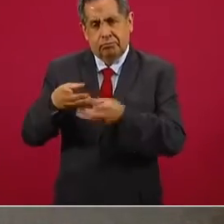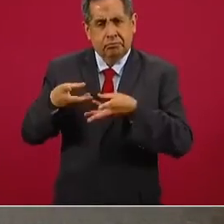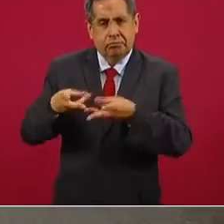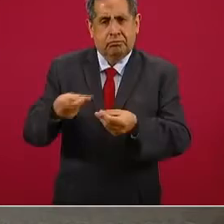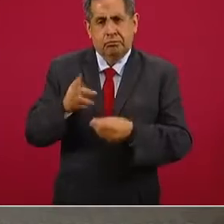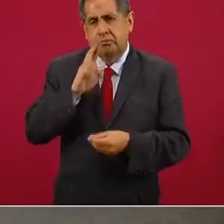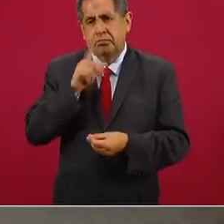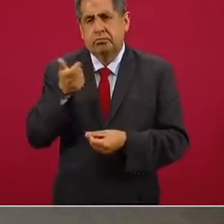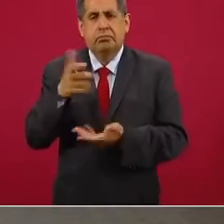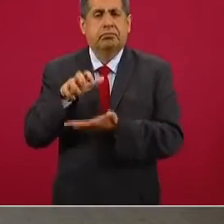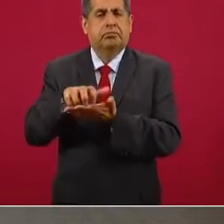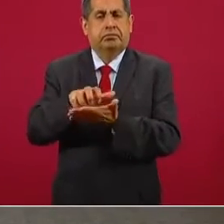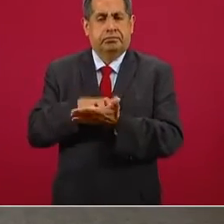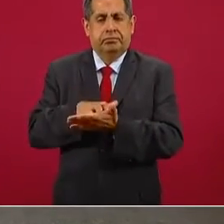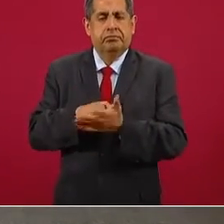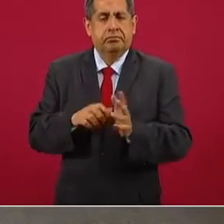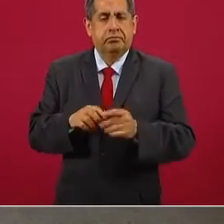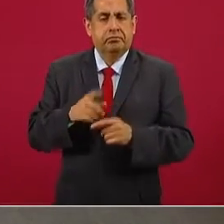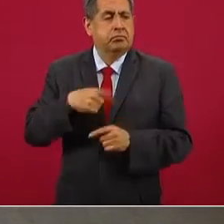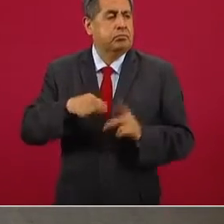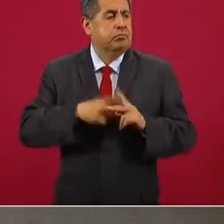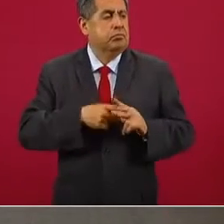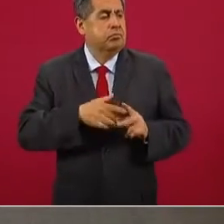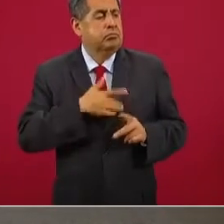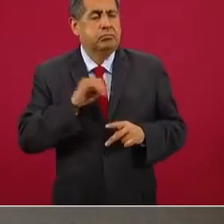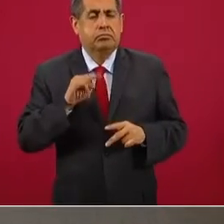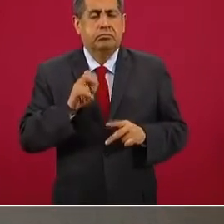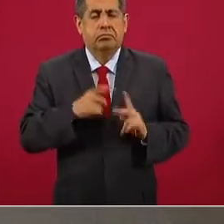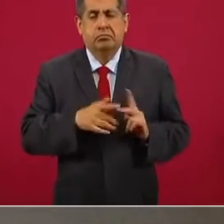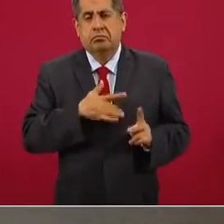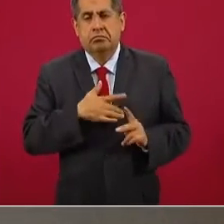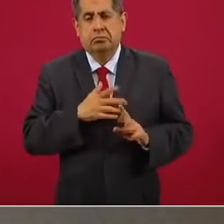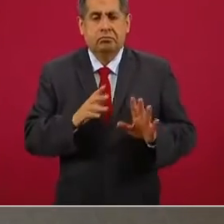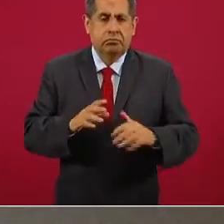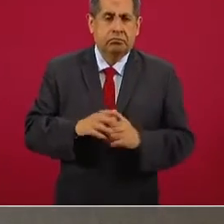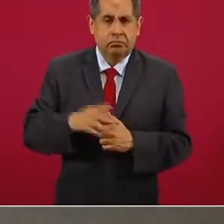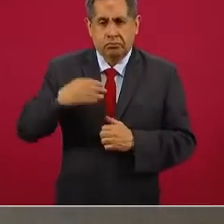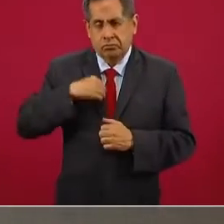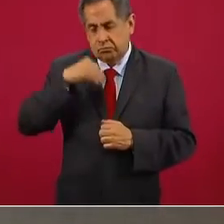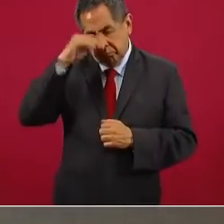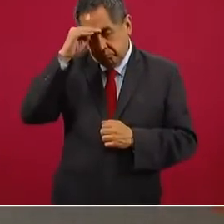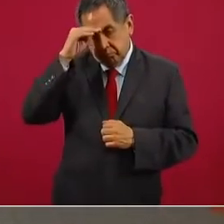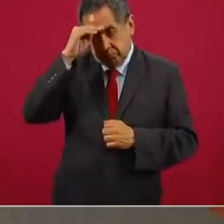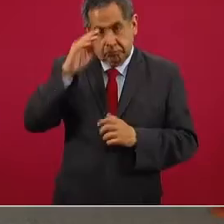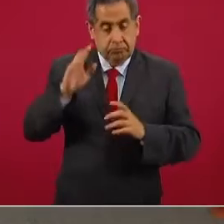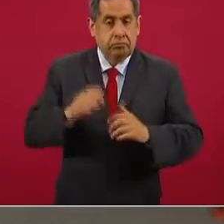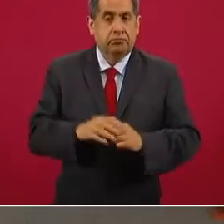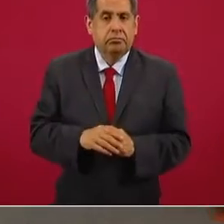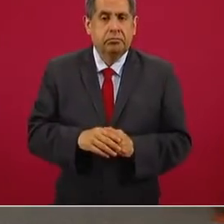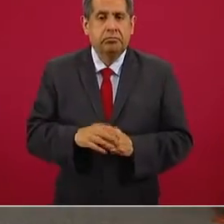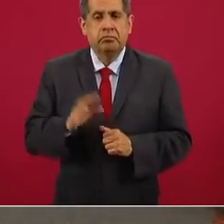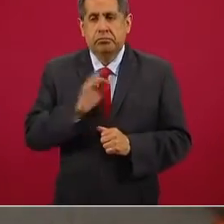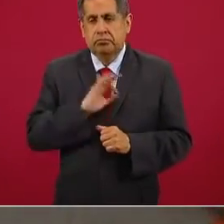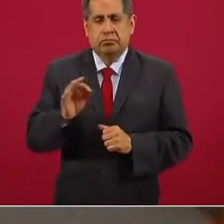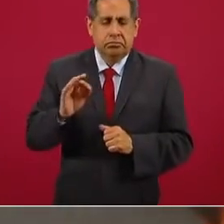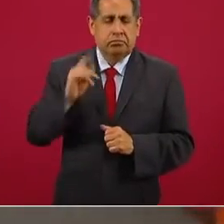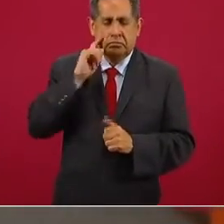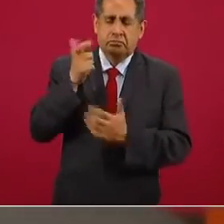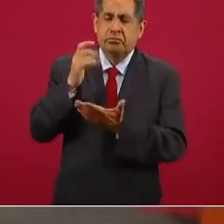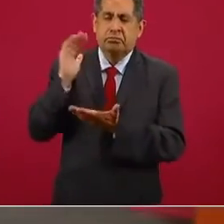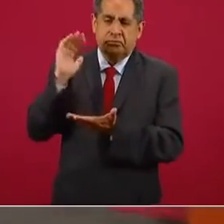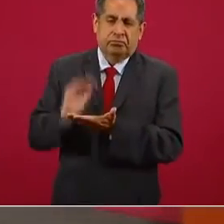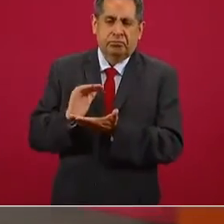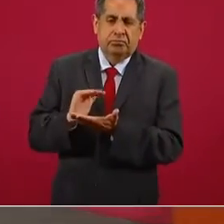costo que estima el INE. Yo pienso que podría hacerse